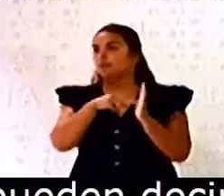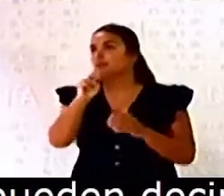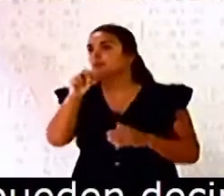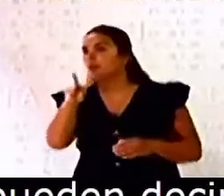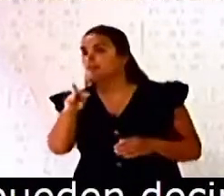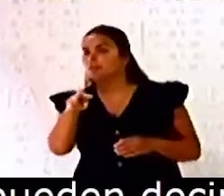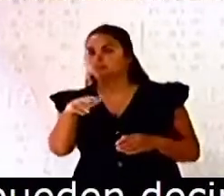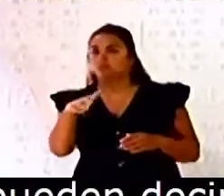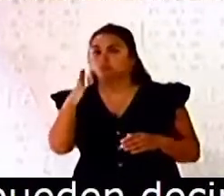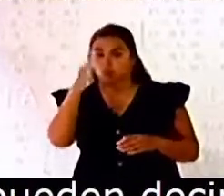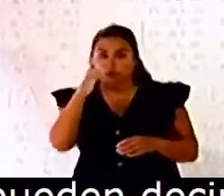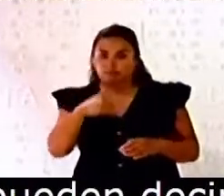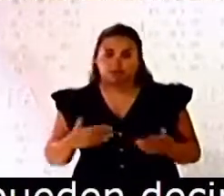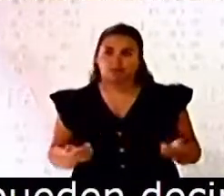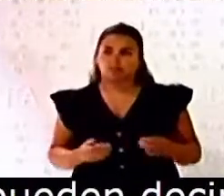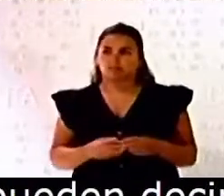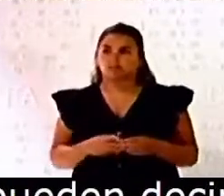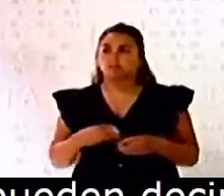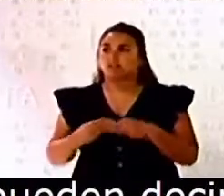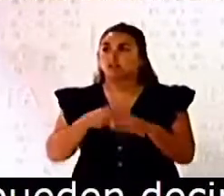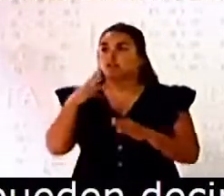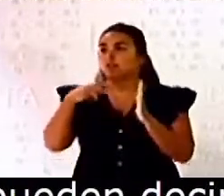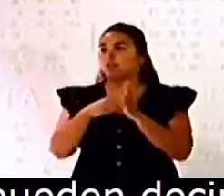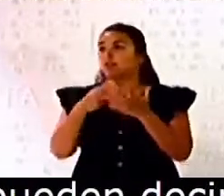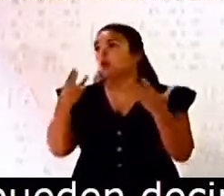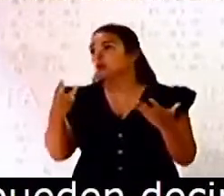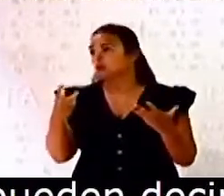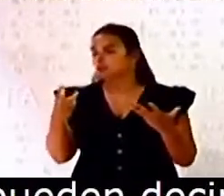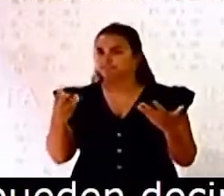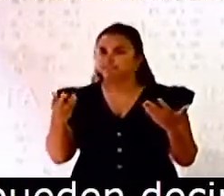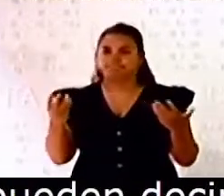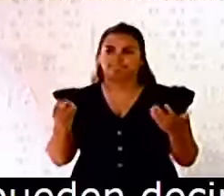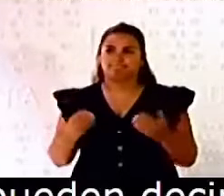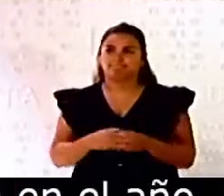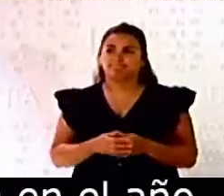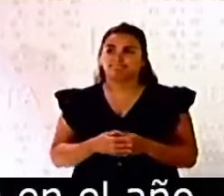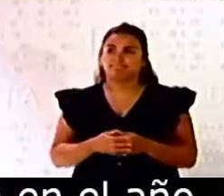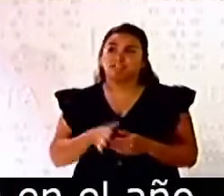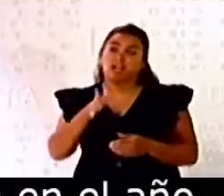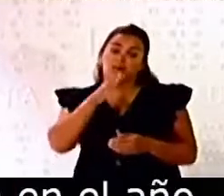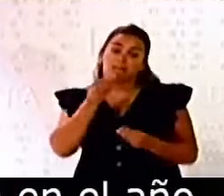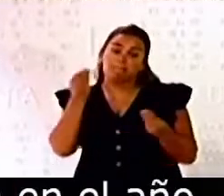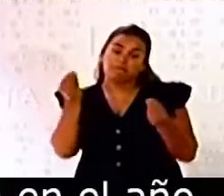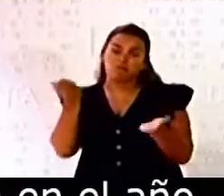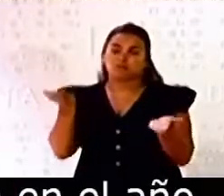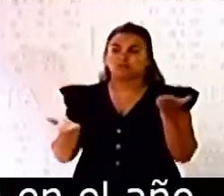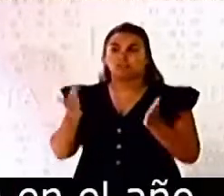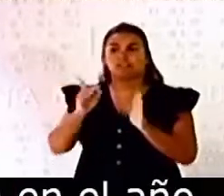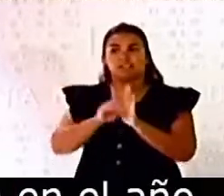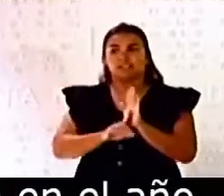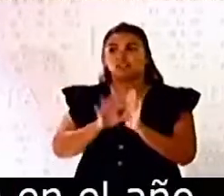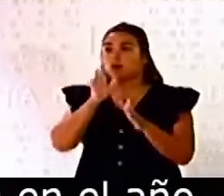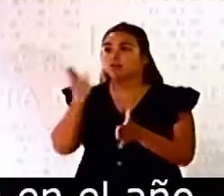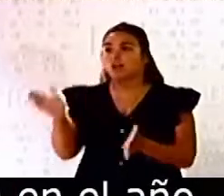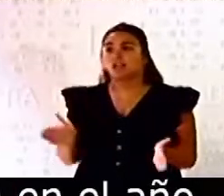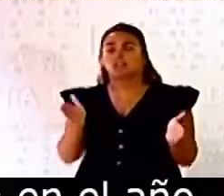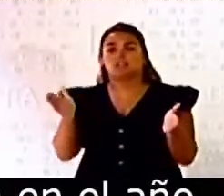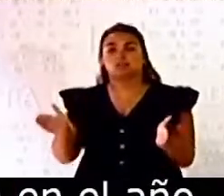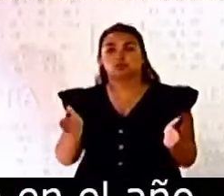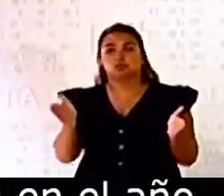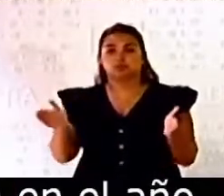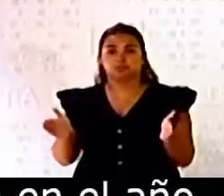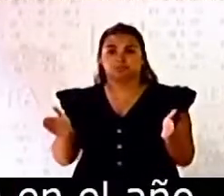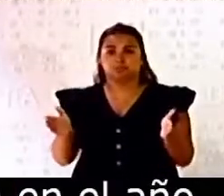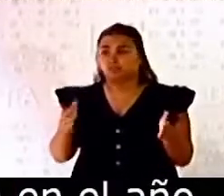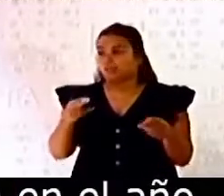2012? No había. ¿Cómo se hicieron en el año 2008? Y las mejoras, compara los decretos. Este es un tiempo y estas son